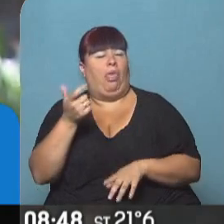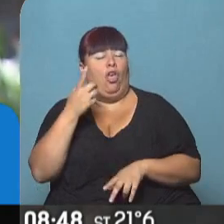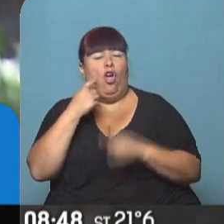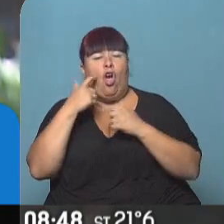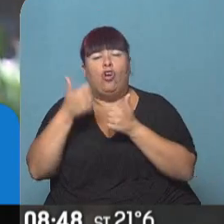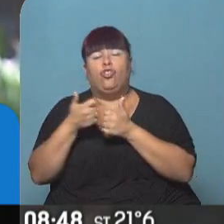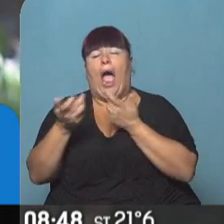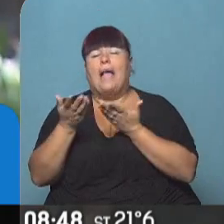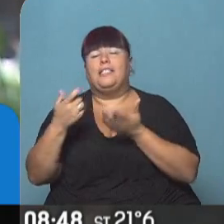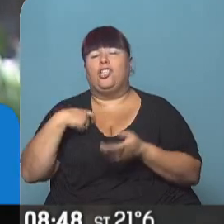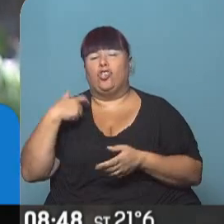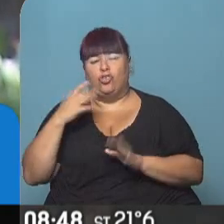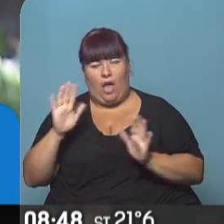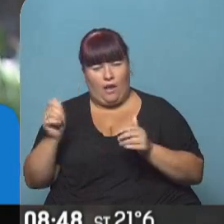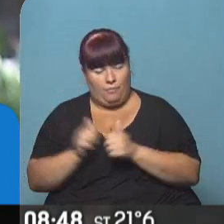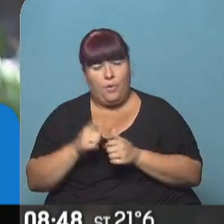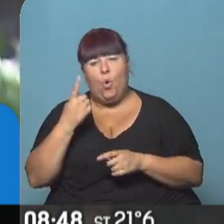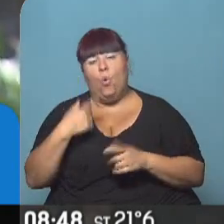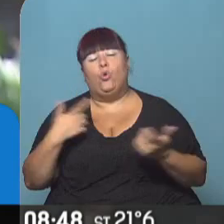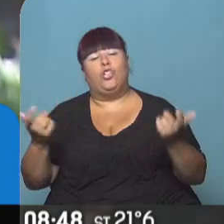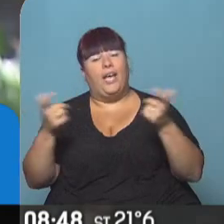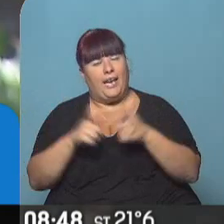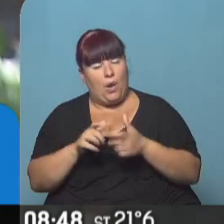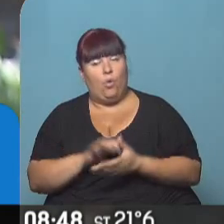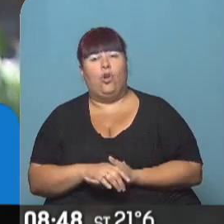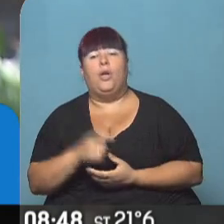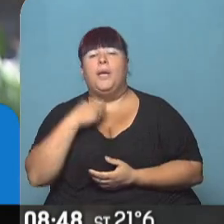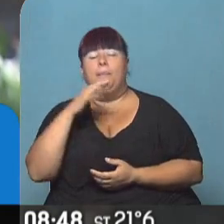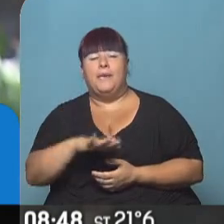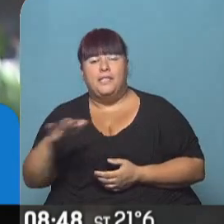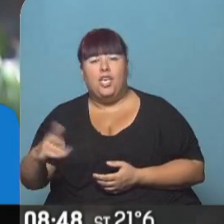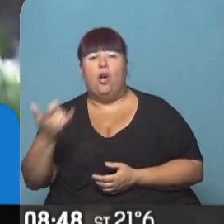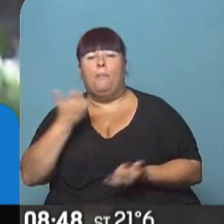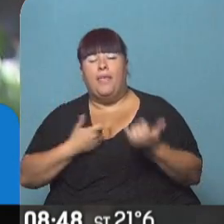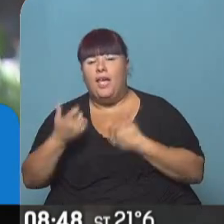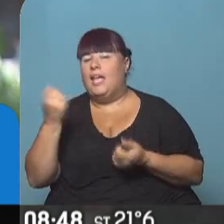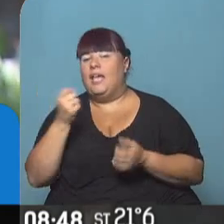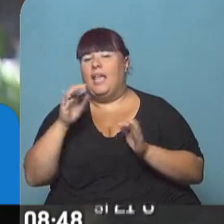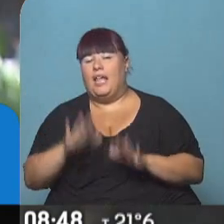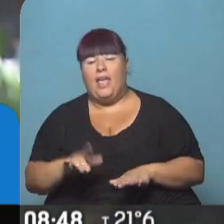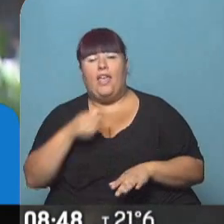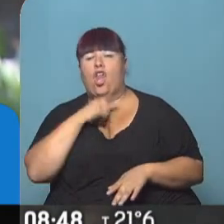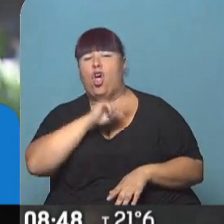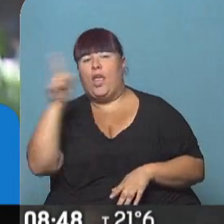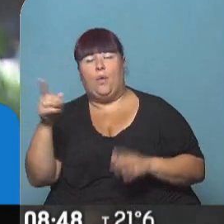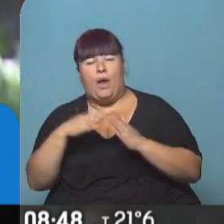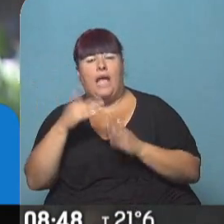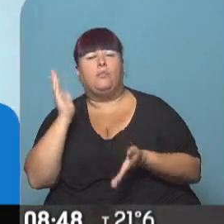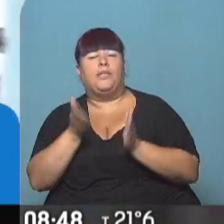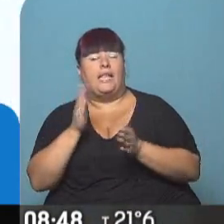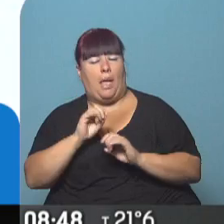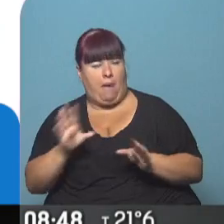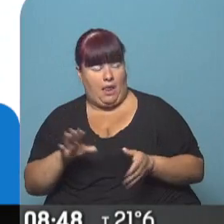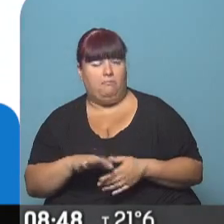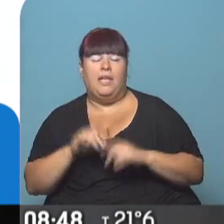supervisado por asistente social. En uno de esos encuentros, mis hijos empiezan a decir que querían quedarse, que no querían volver porque eran